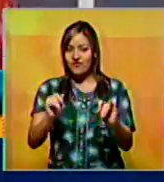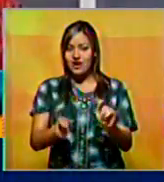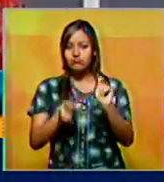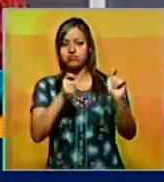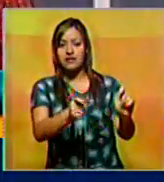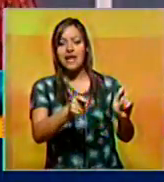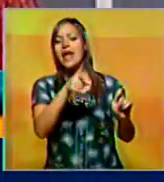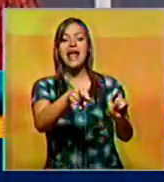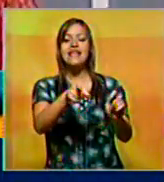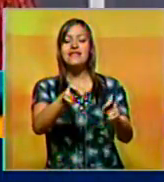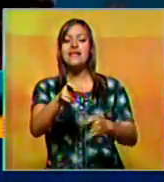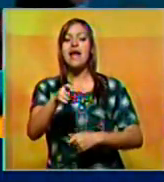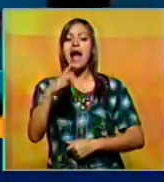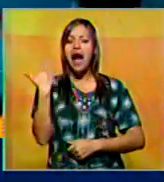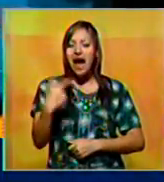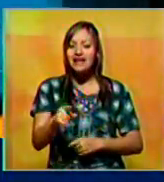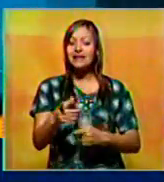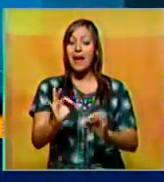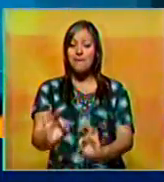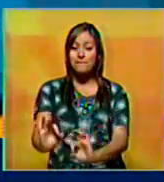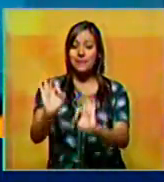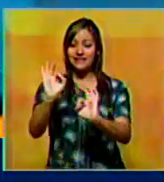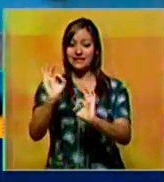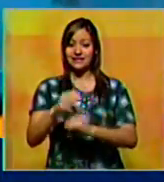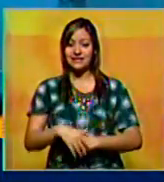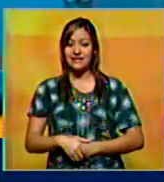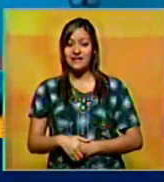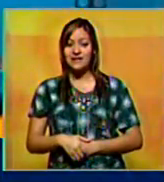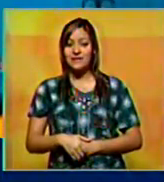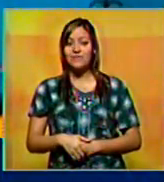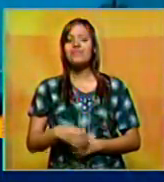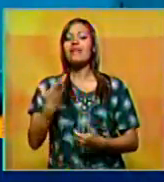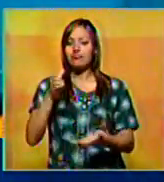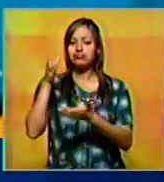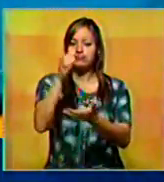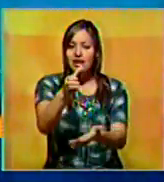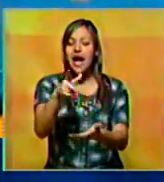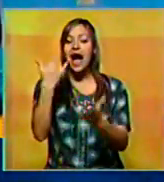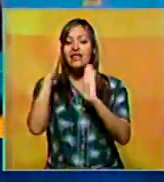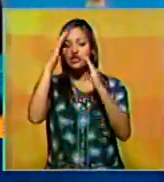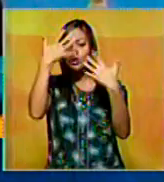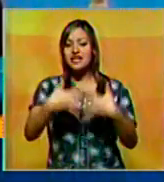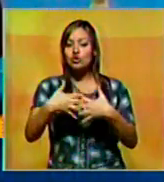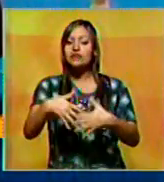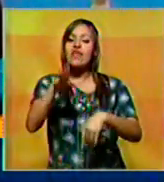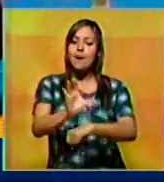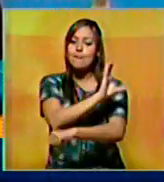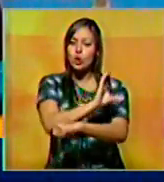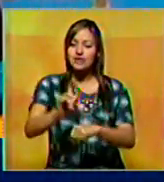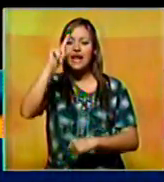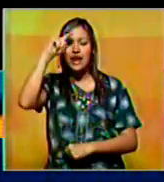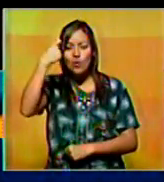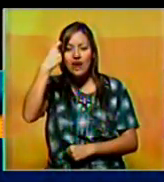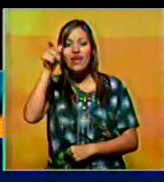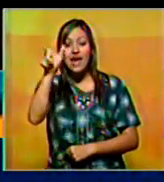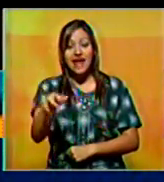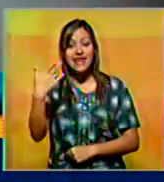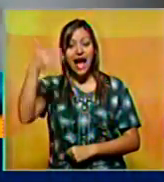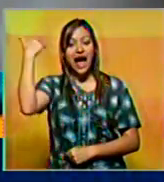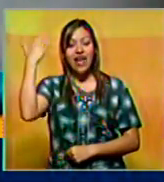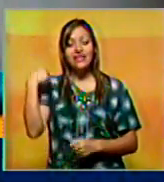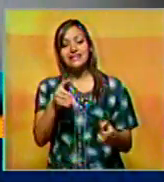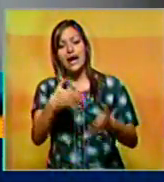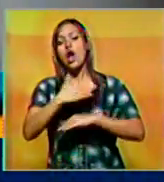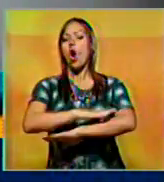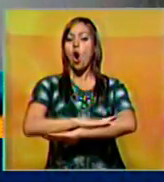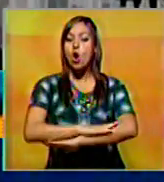llevará el título de Miss Adele Atkins. Dicho título le será entregado por sus servicios a la industria de la música. Recordemos que Adele fue ganadora de un